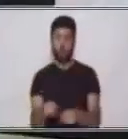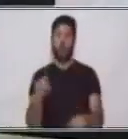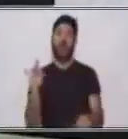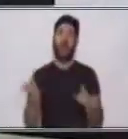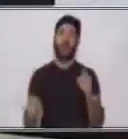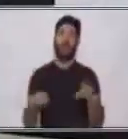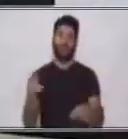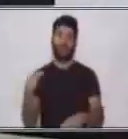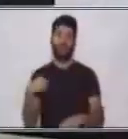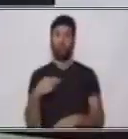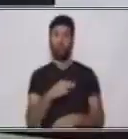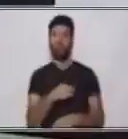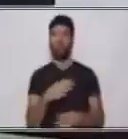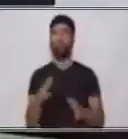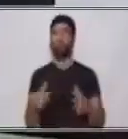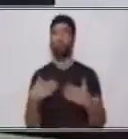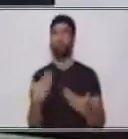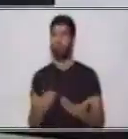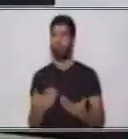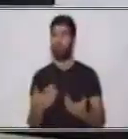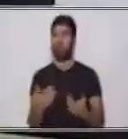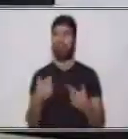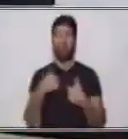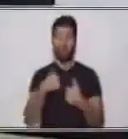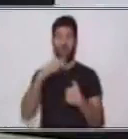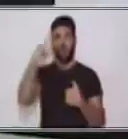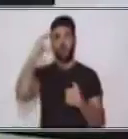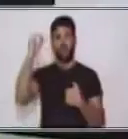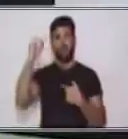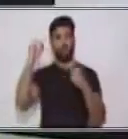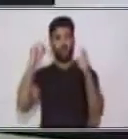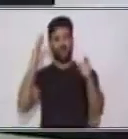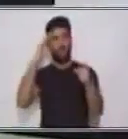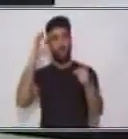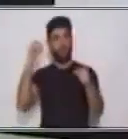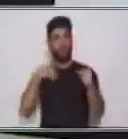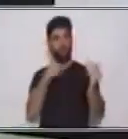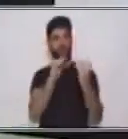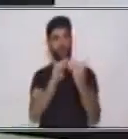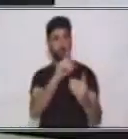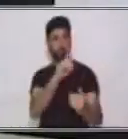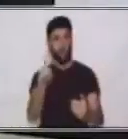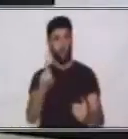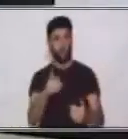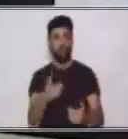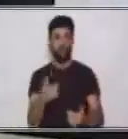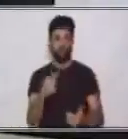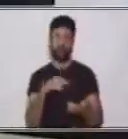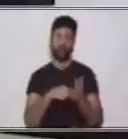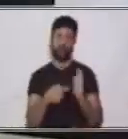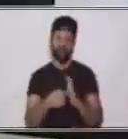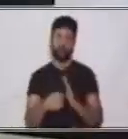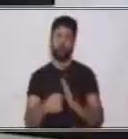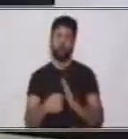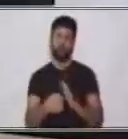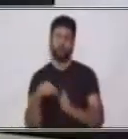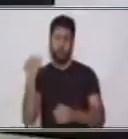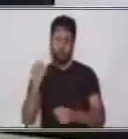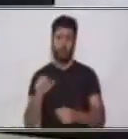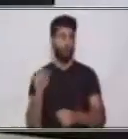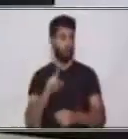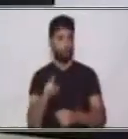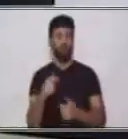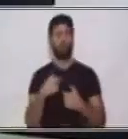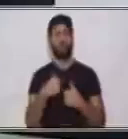nosotros no compartimos las opiniones de las demás personas y muchas veces está bien no poder compartirlas, pero lo que